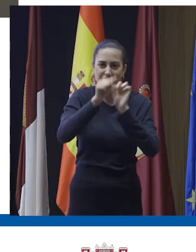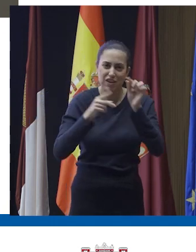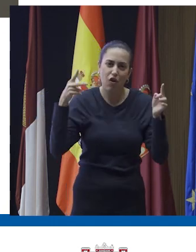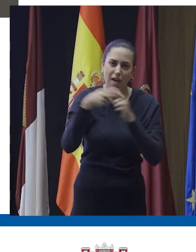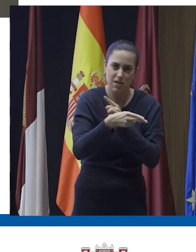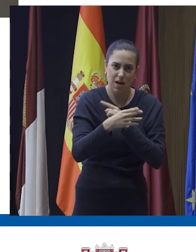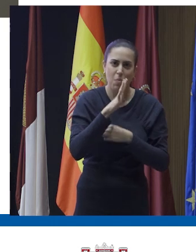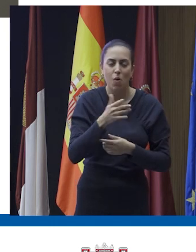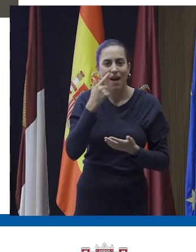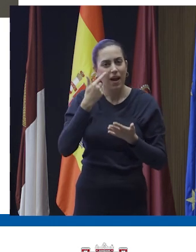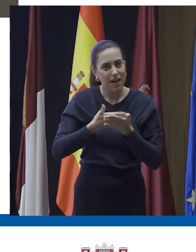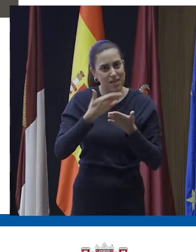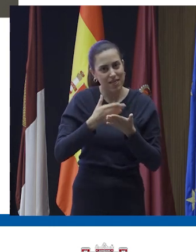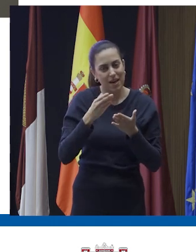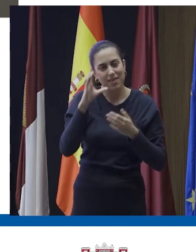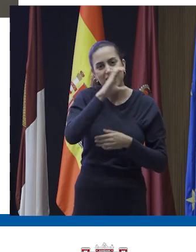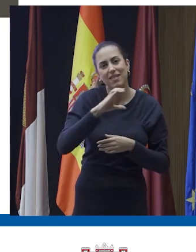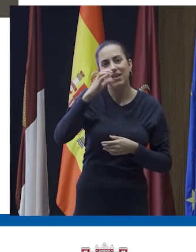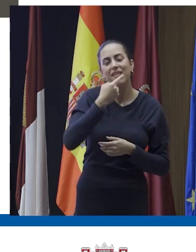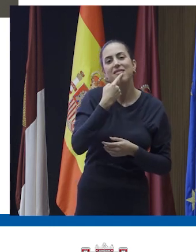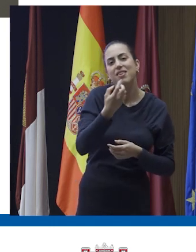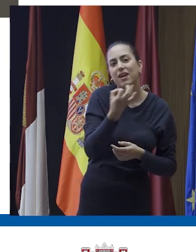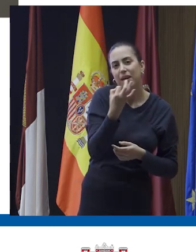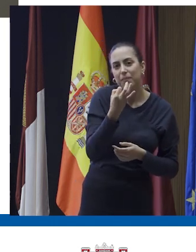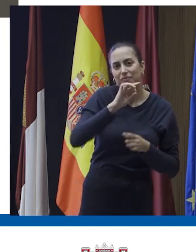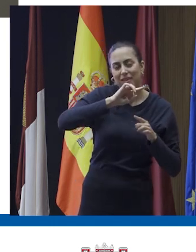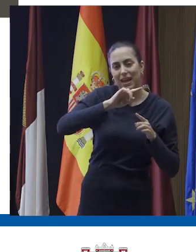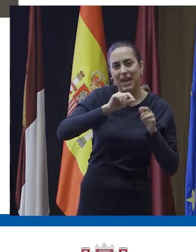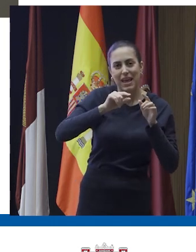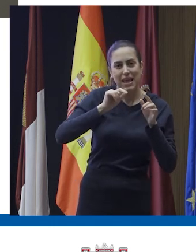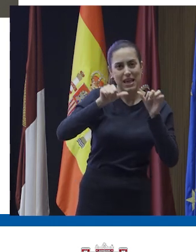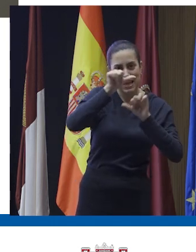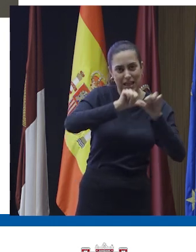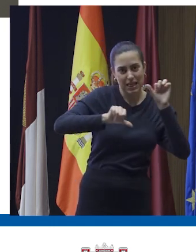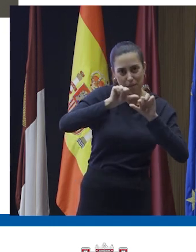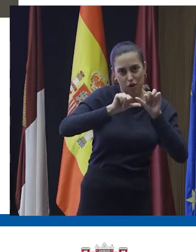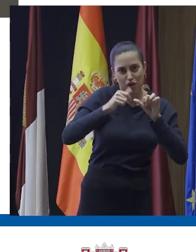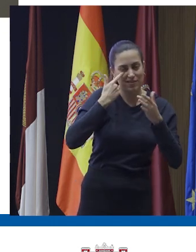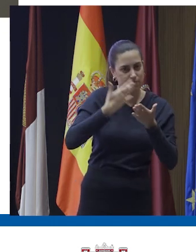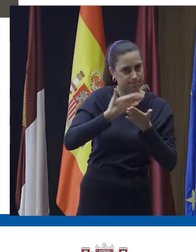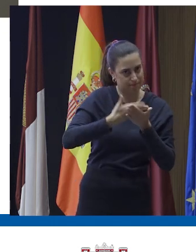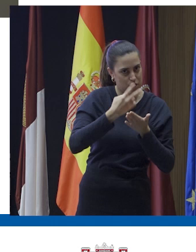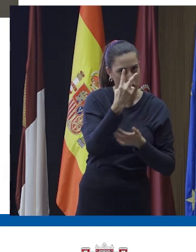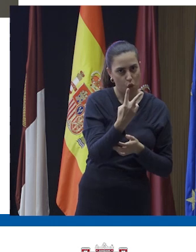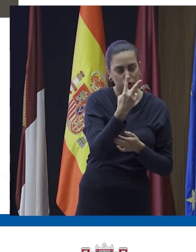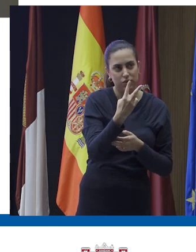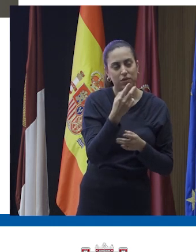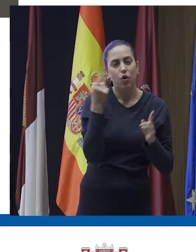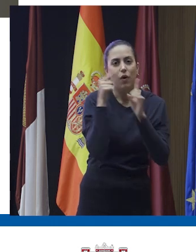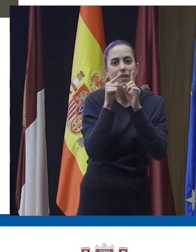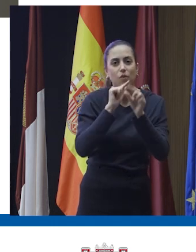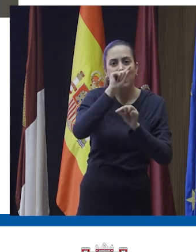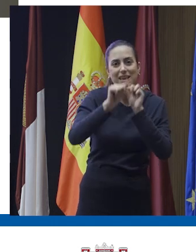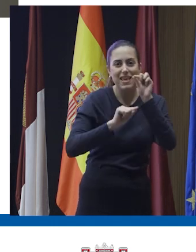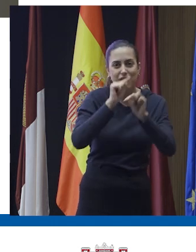científica actualmente dice que las dos intervenciones demostradas para que reducen realmente la infección en la